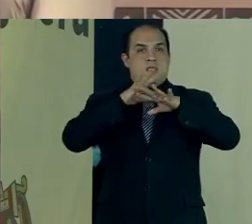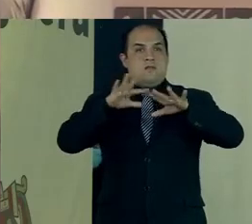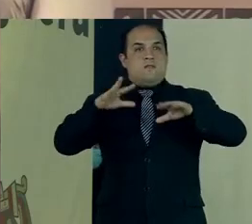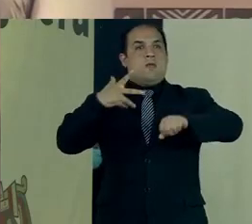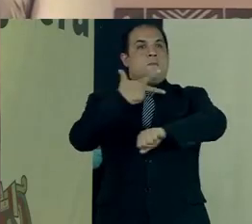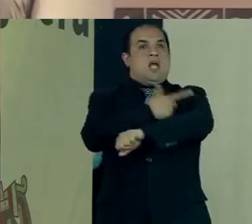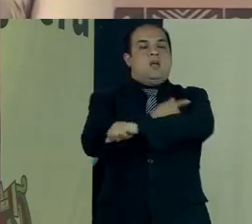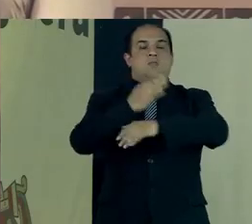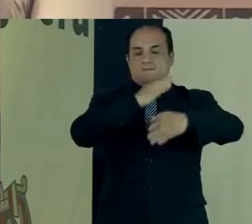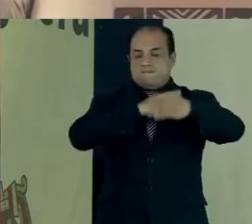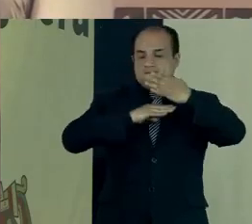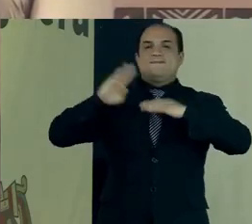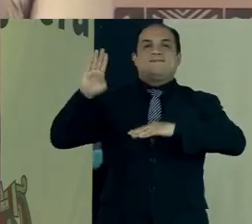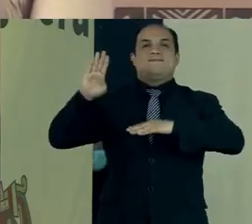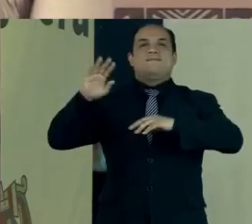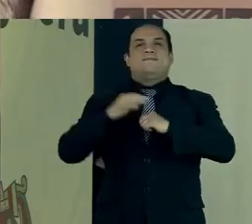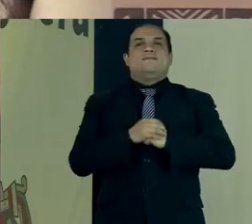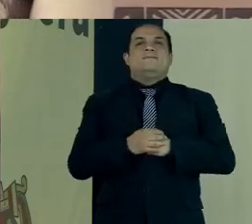exitosa